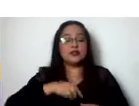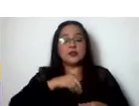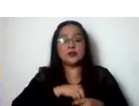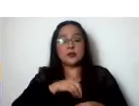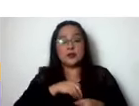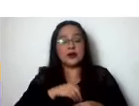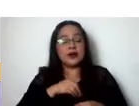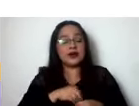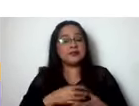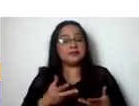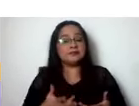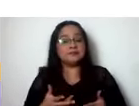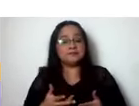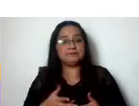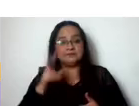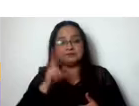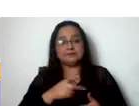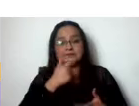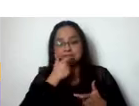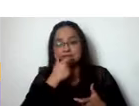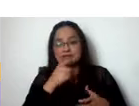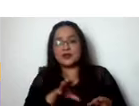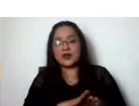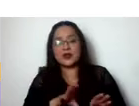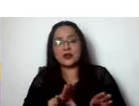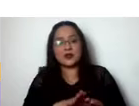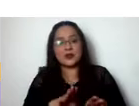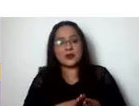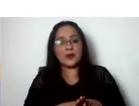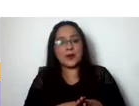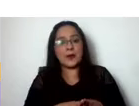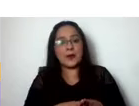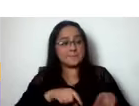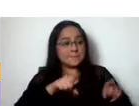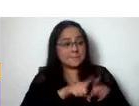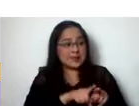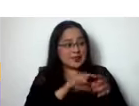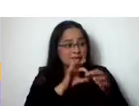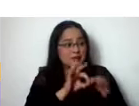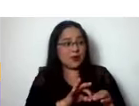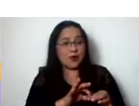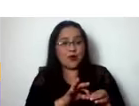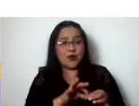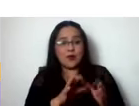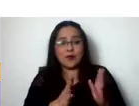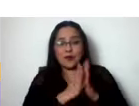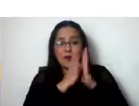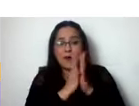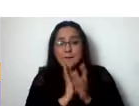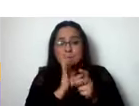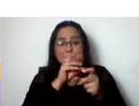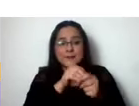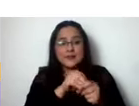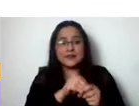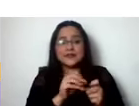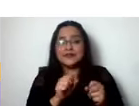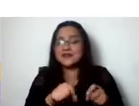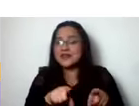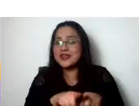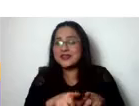visibilizamos en lo privado y da risa que aceptas que tú muchas veces estás en ese esquema. ¿Sí me explico? O sea, no